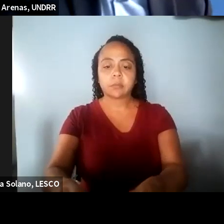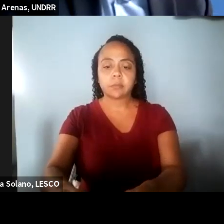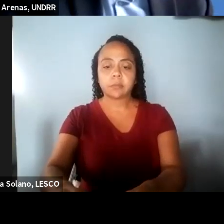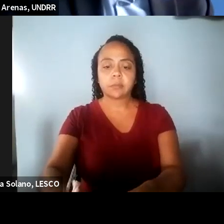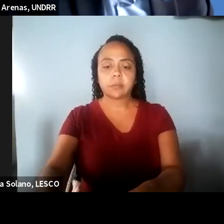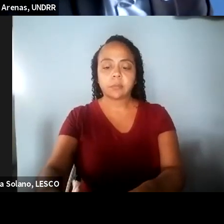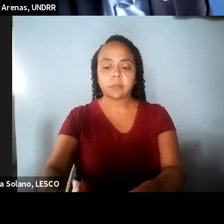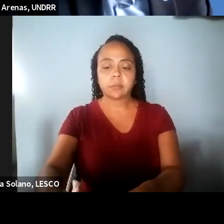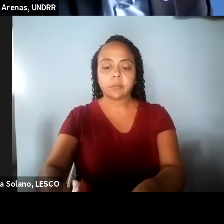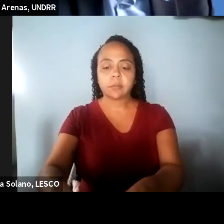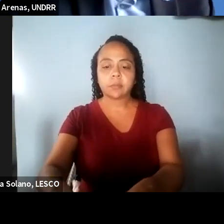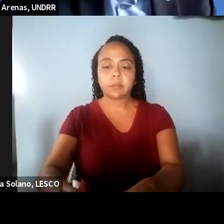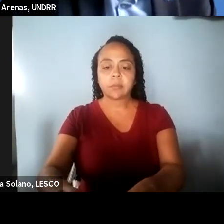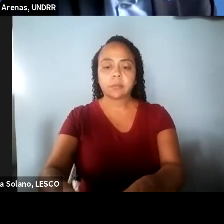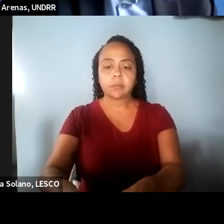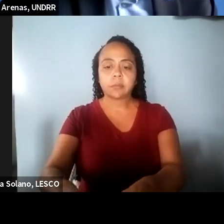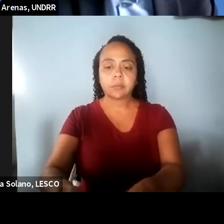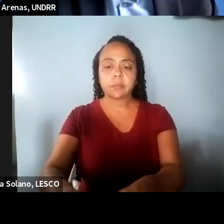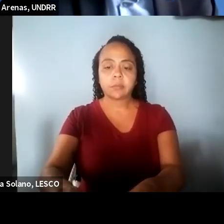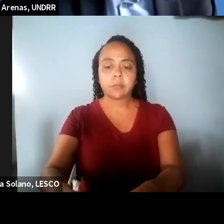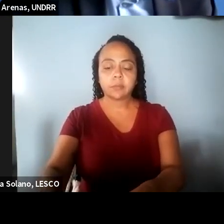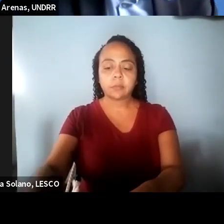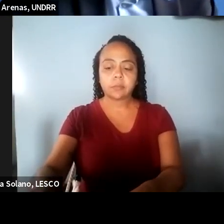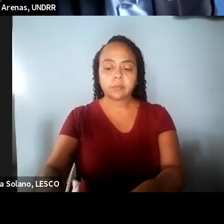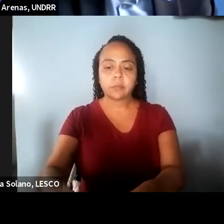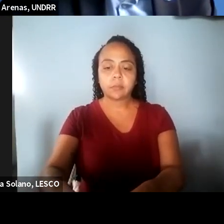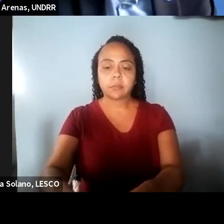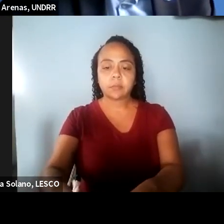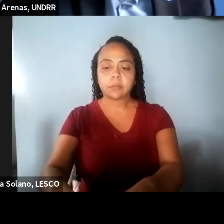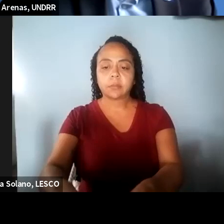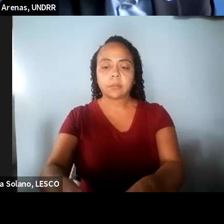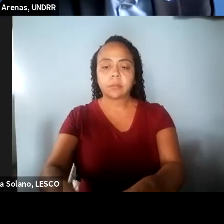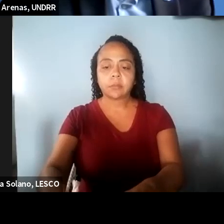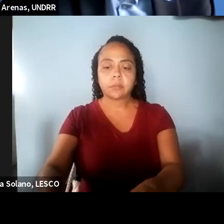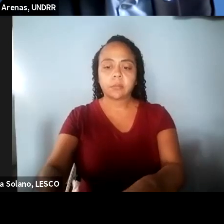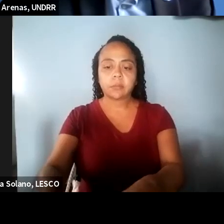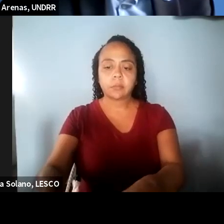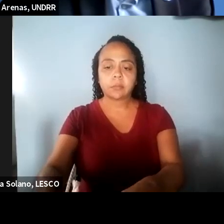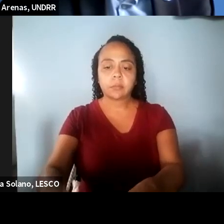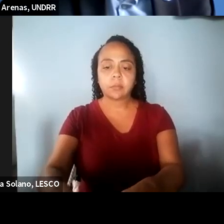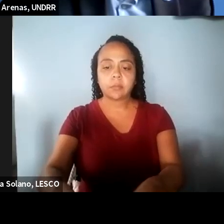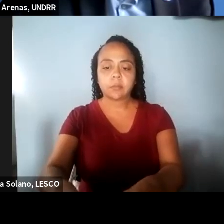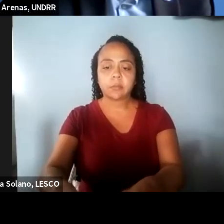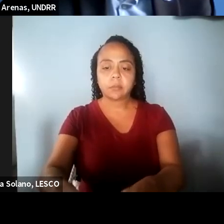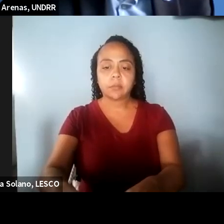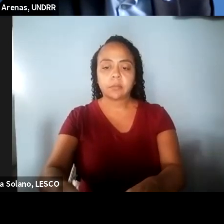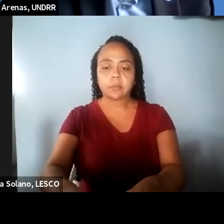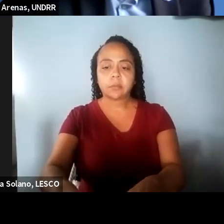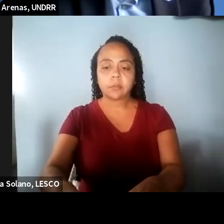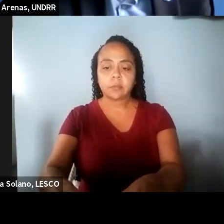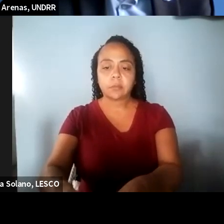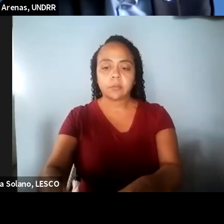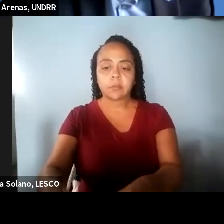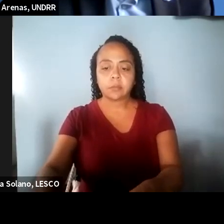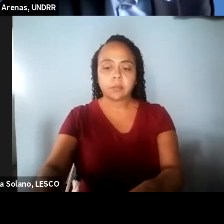aceleración de los casos y a colapsar las ucis por primera vez lanzamos un modelo de gestión compartida entre